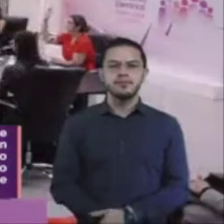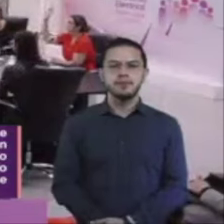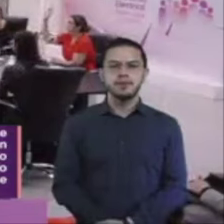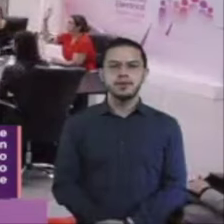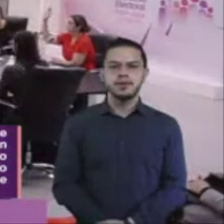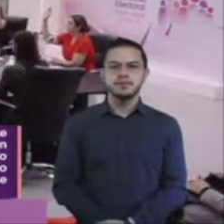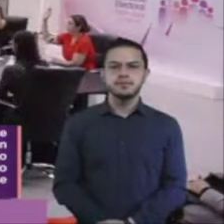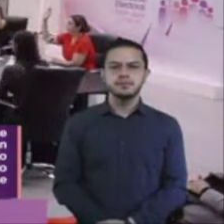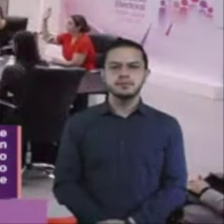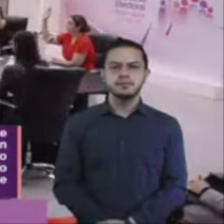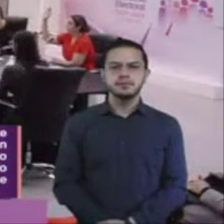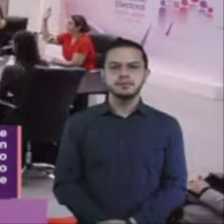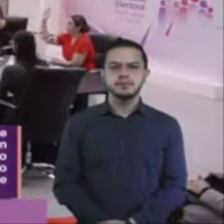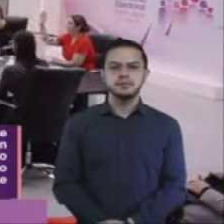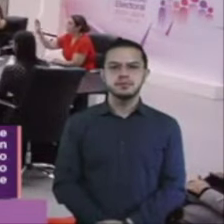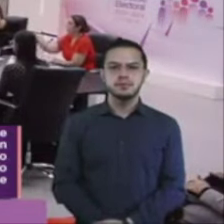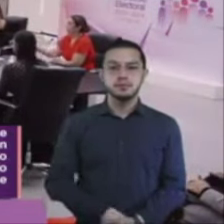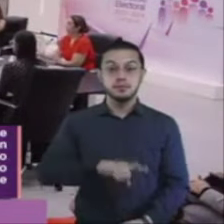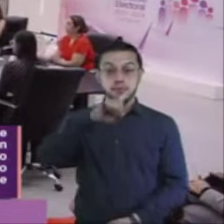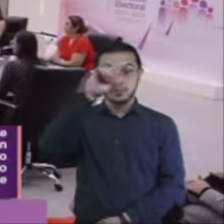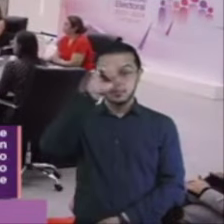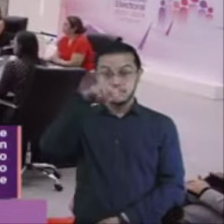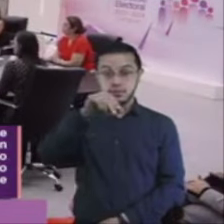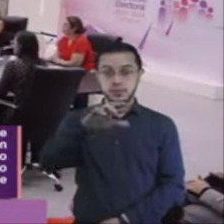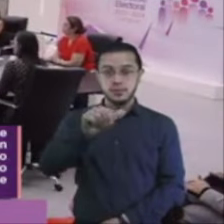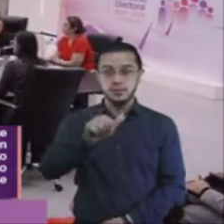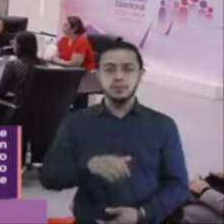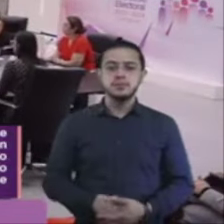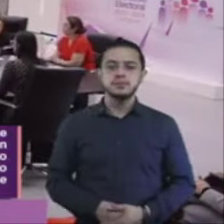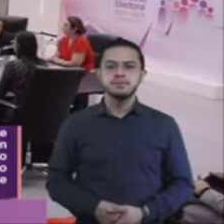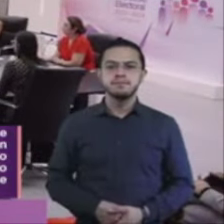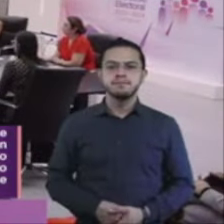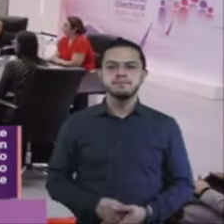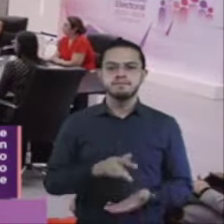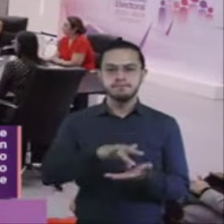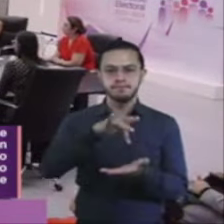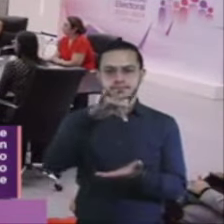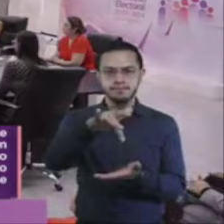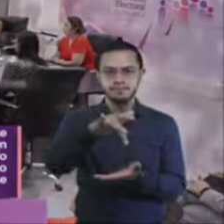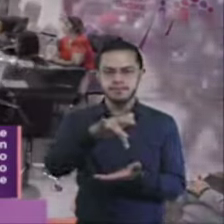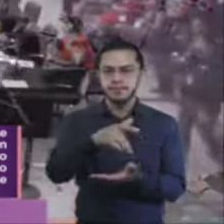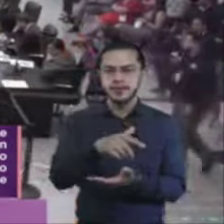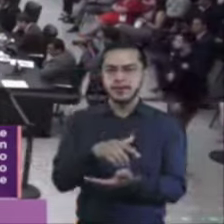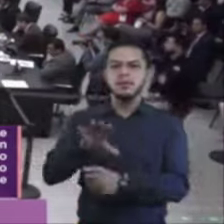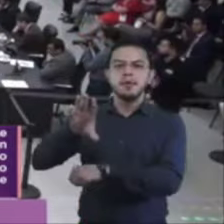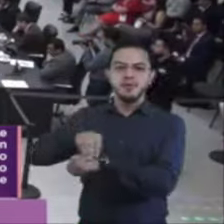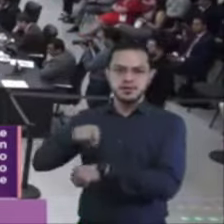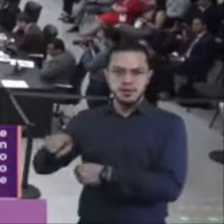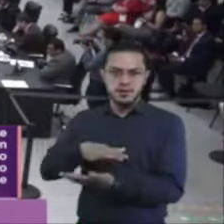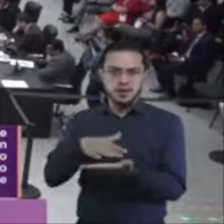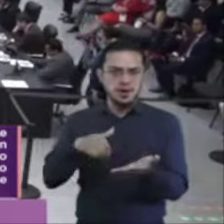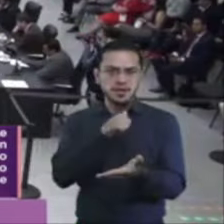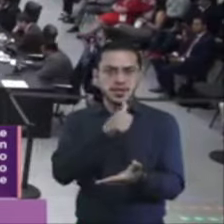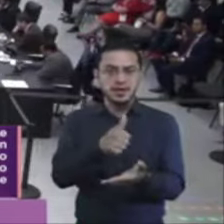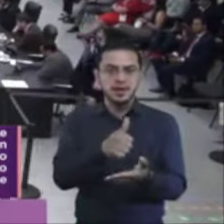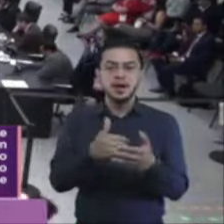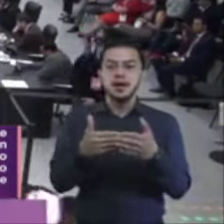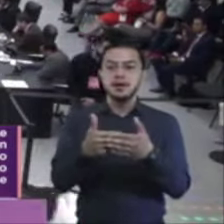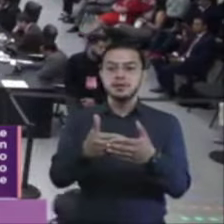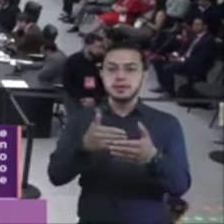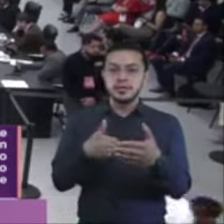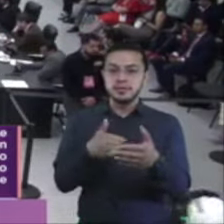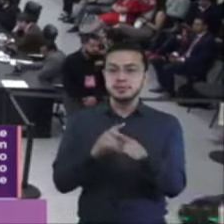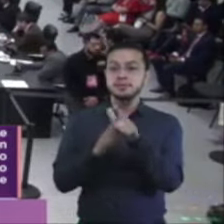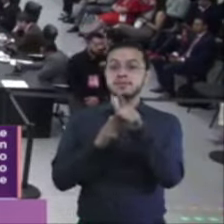este lunes 22 de Julio durante la sesión extraordinaria del instituto electoral del Estado de Guanajuato para declarar la